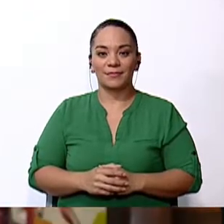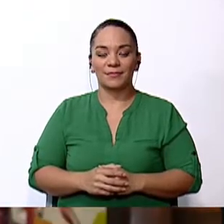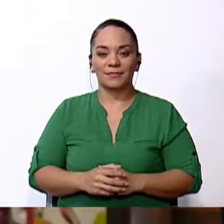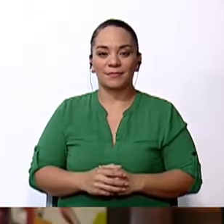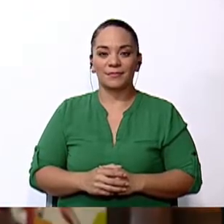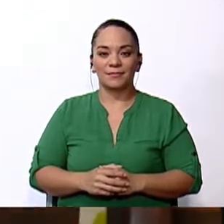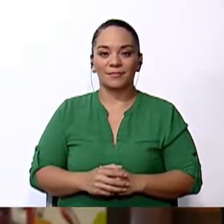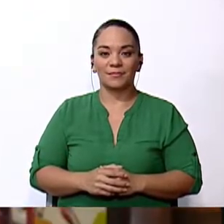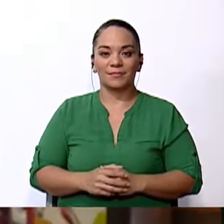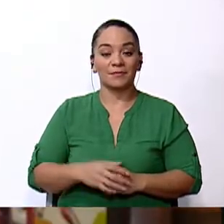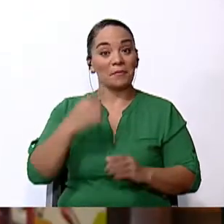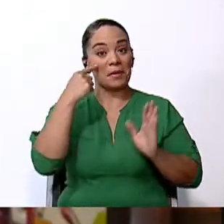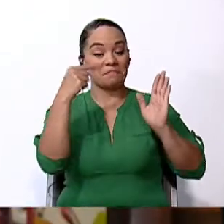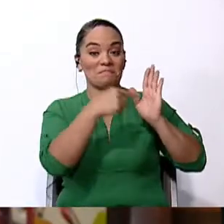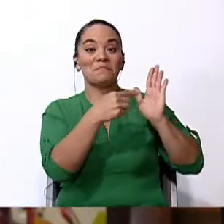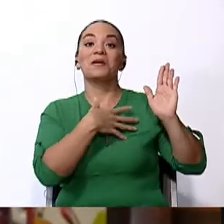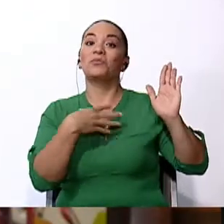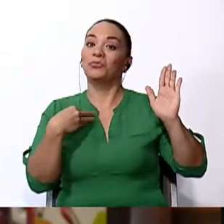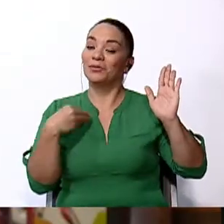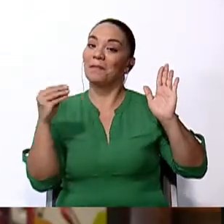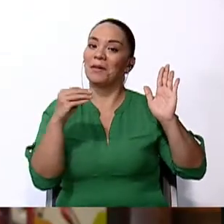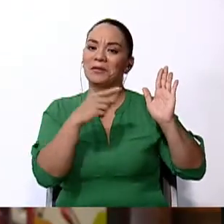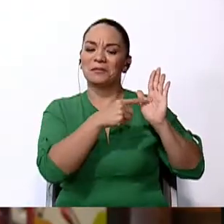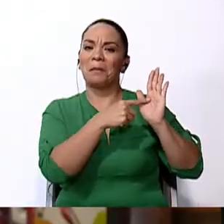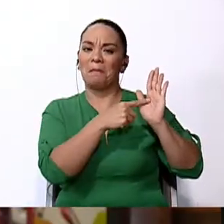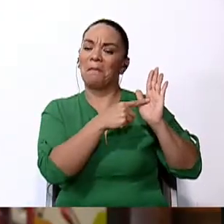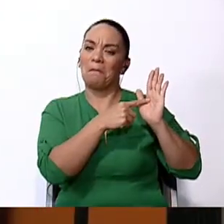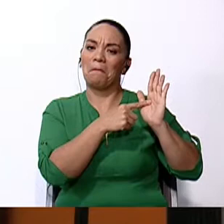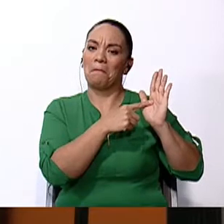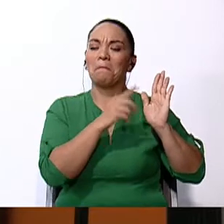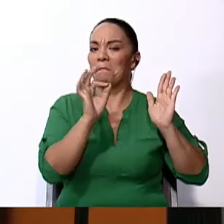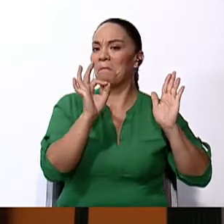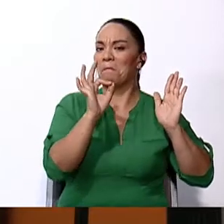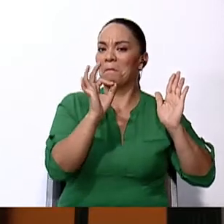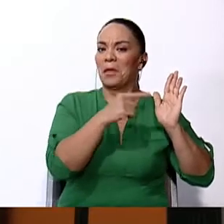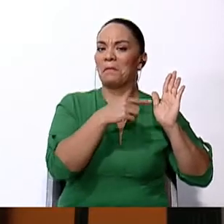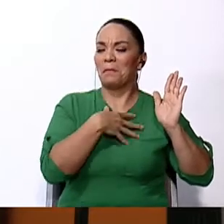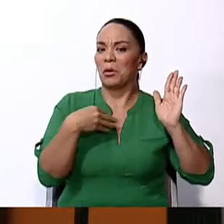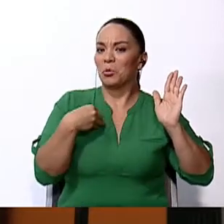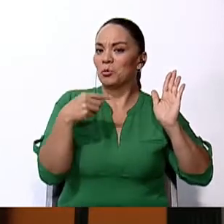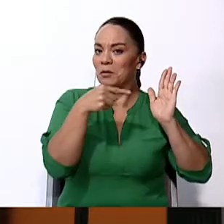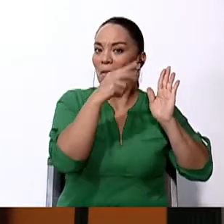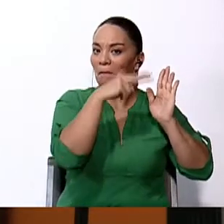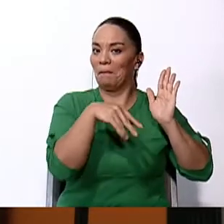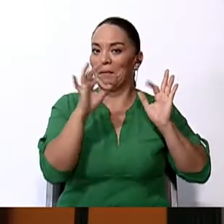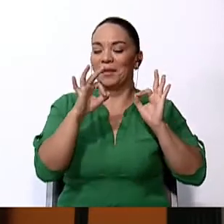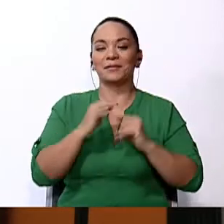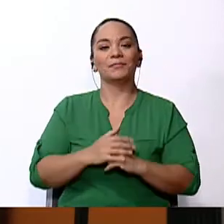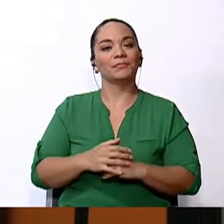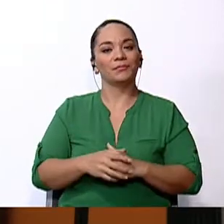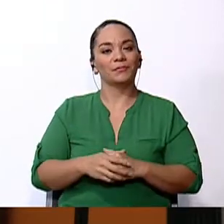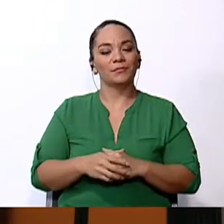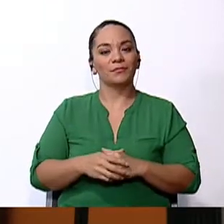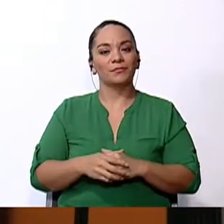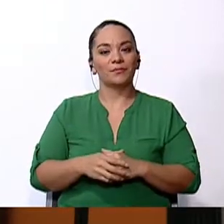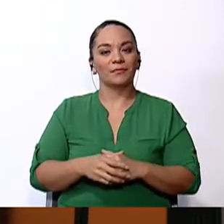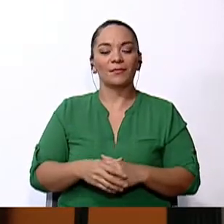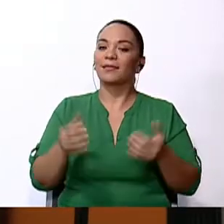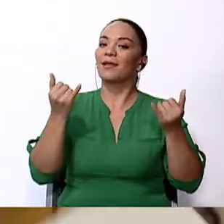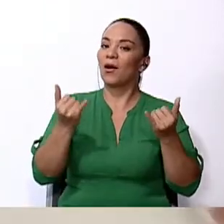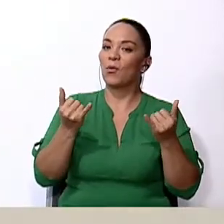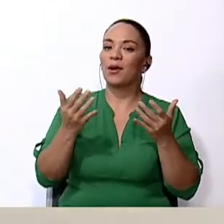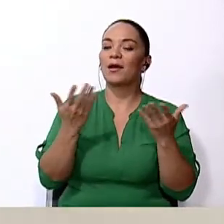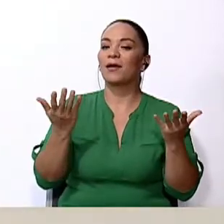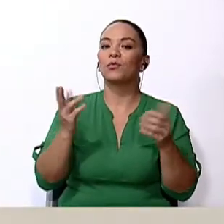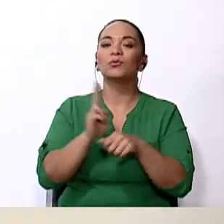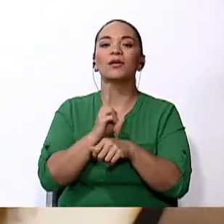Bueno, esta es la que más me gusta. Tampoco me quedó tan mal, me quedó bastante bien. Me gusta bastante cómo se lee. Bien, pero ahora es lo que se está usando mucho